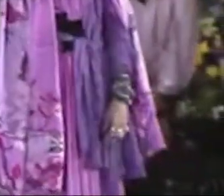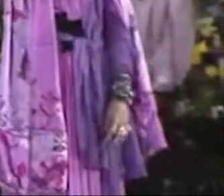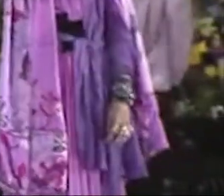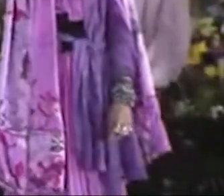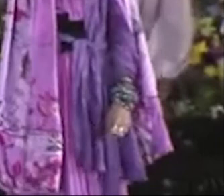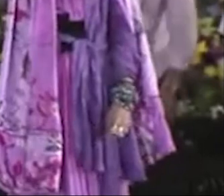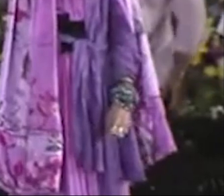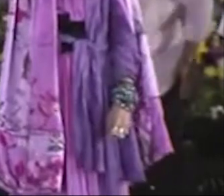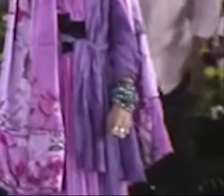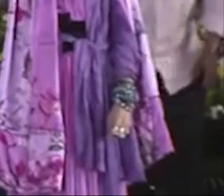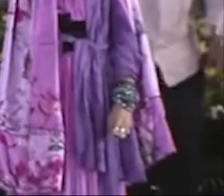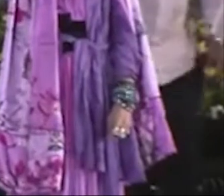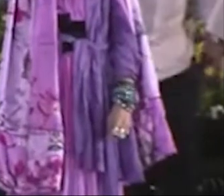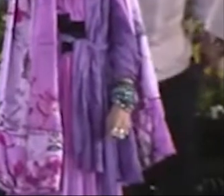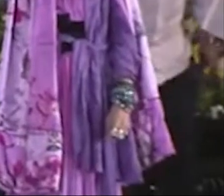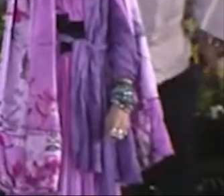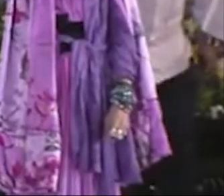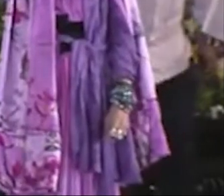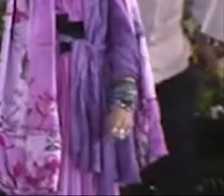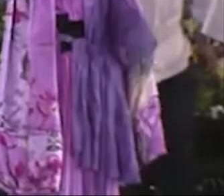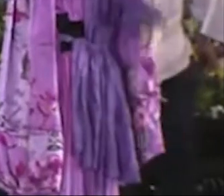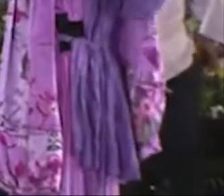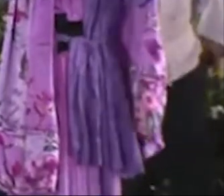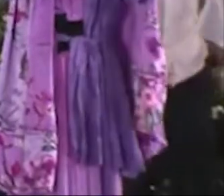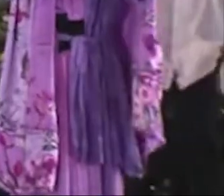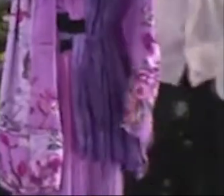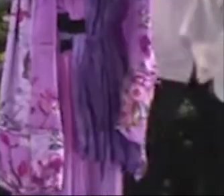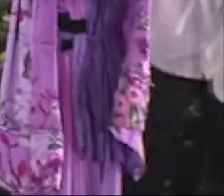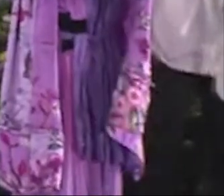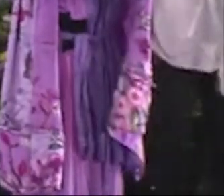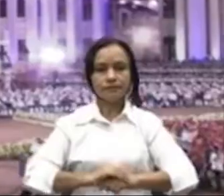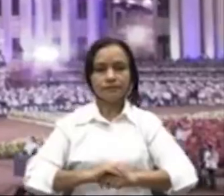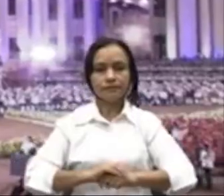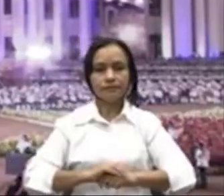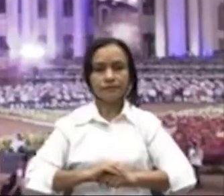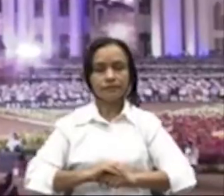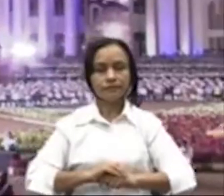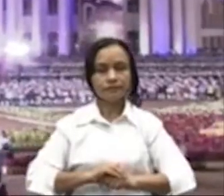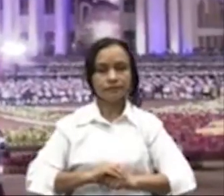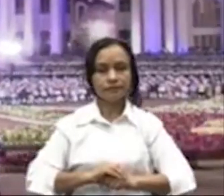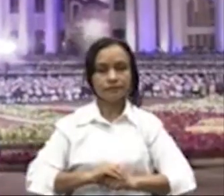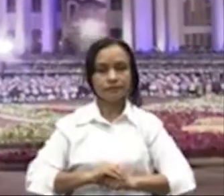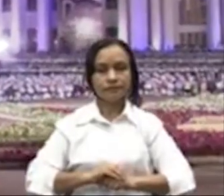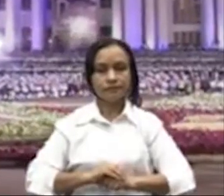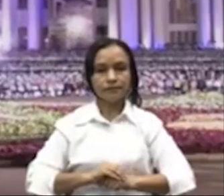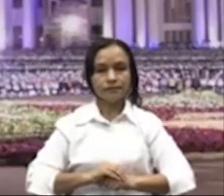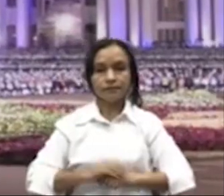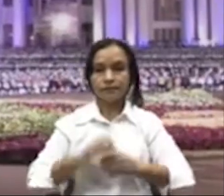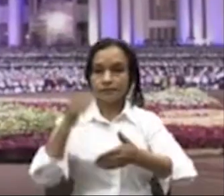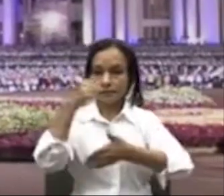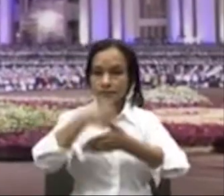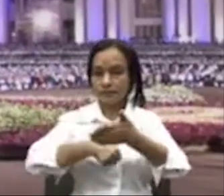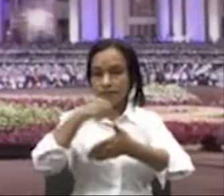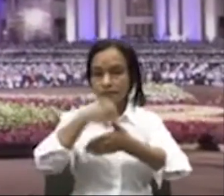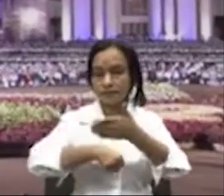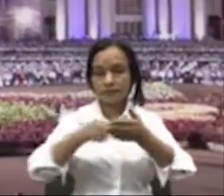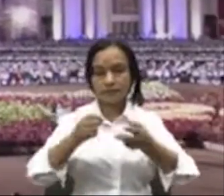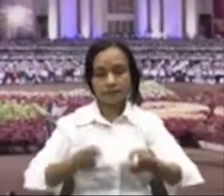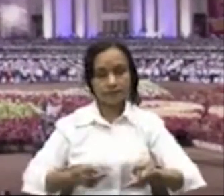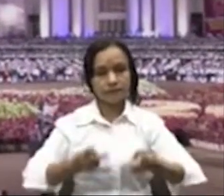Durante el acto de toma de posesión, el mandatario Daniel Ortega pidió borrón y cuenta nueva a Nicaragua, en un contexto de